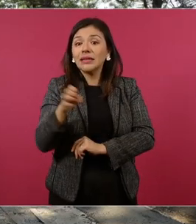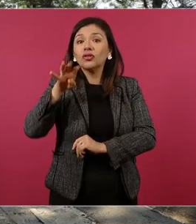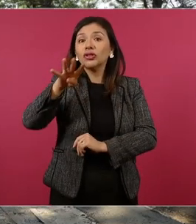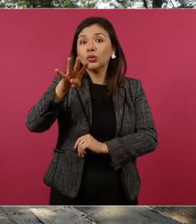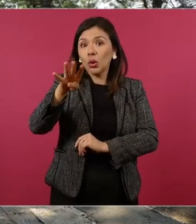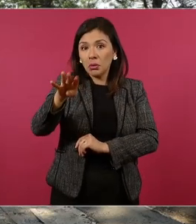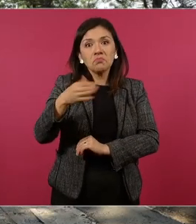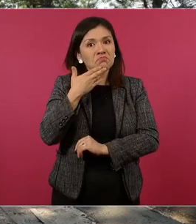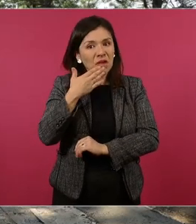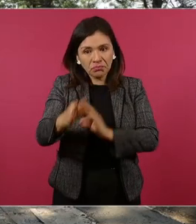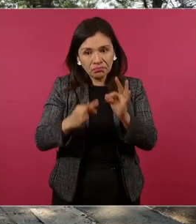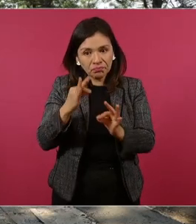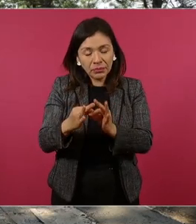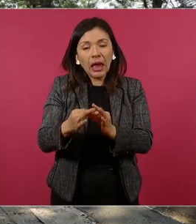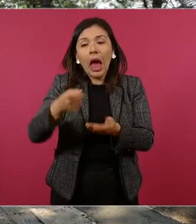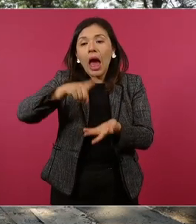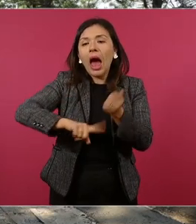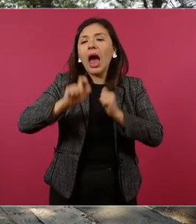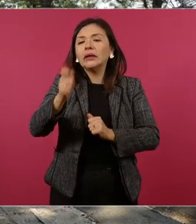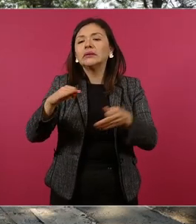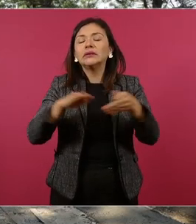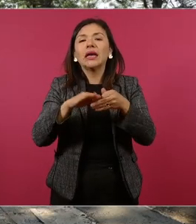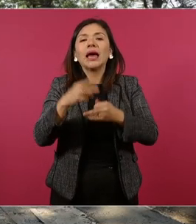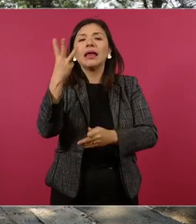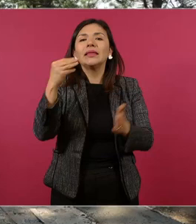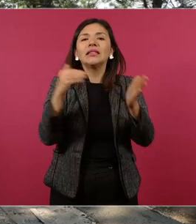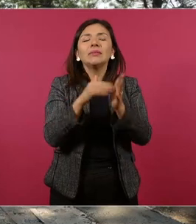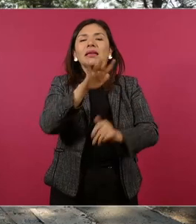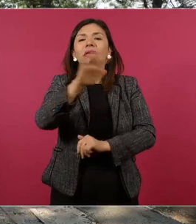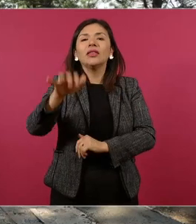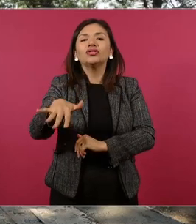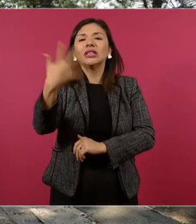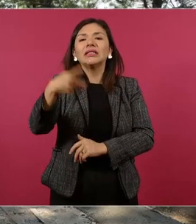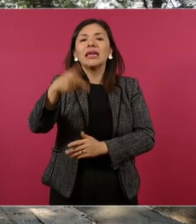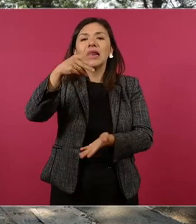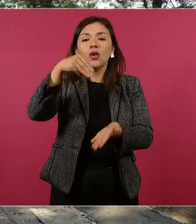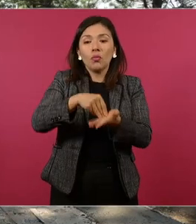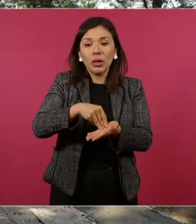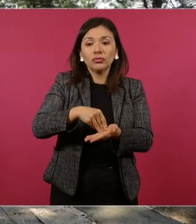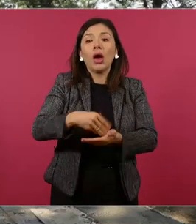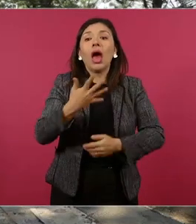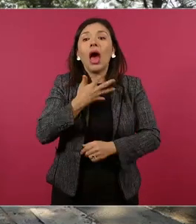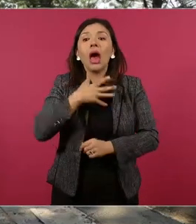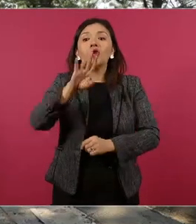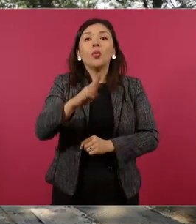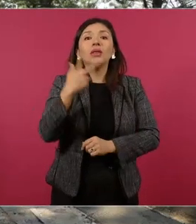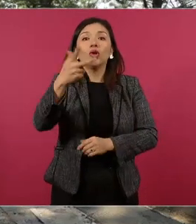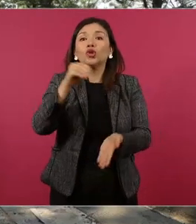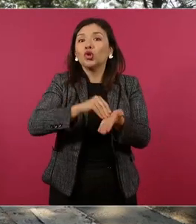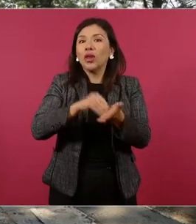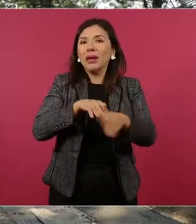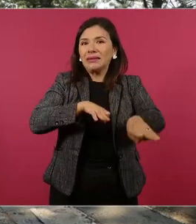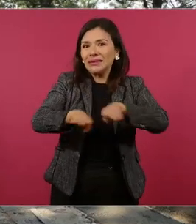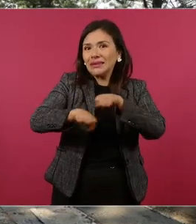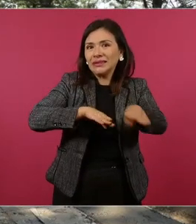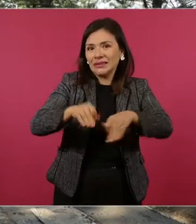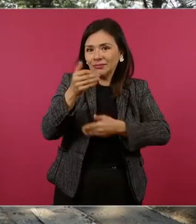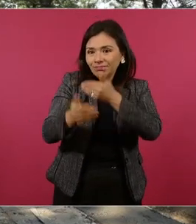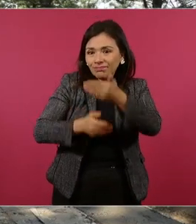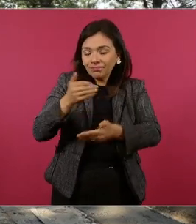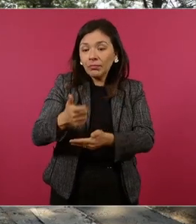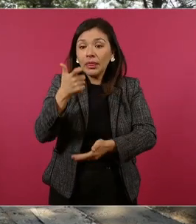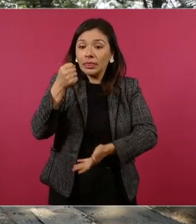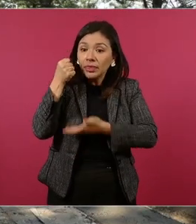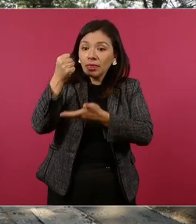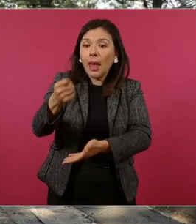caminos que equivalen a 3515 km están 98 en proceso y con una